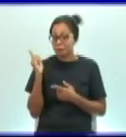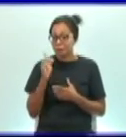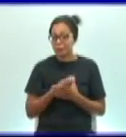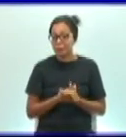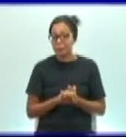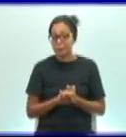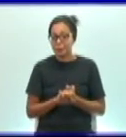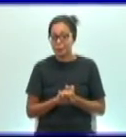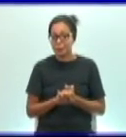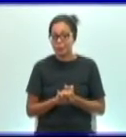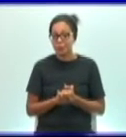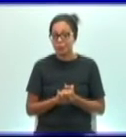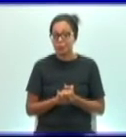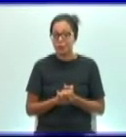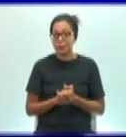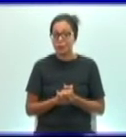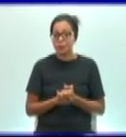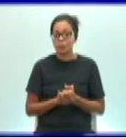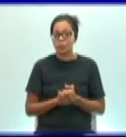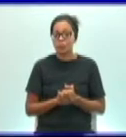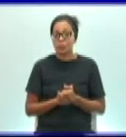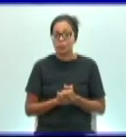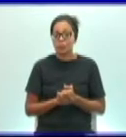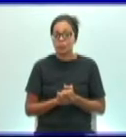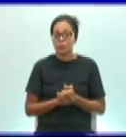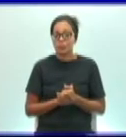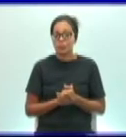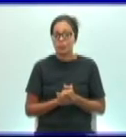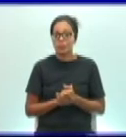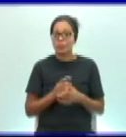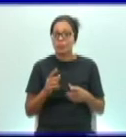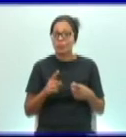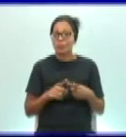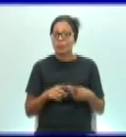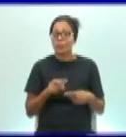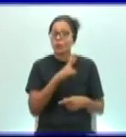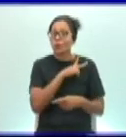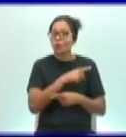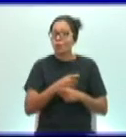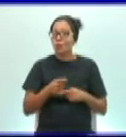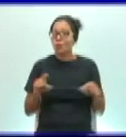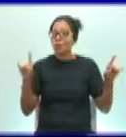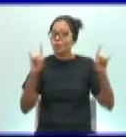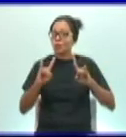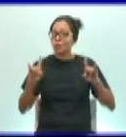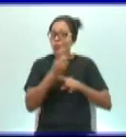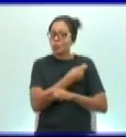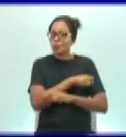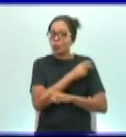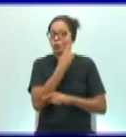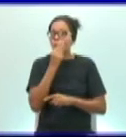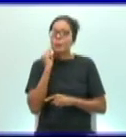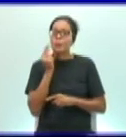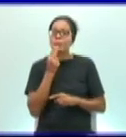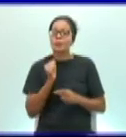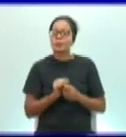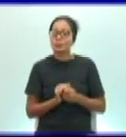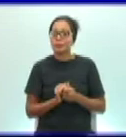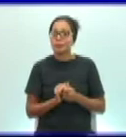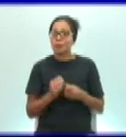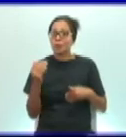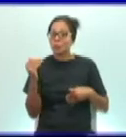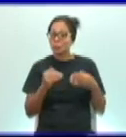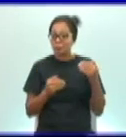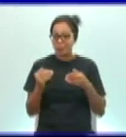sin todavía poner los elementos. Profesor de la Universidad Popular José Martí, participó en la fundación del DEU y del ala izquierda